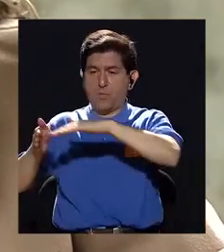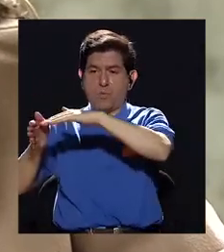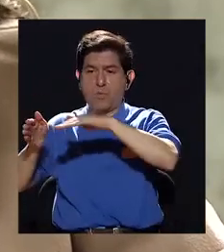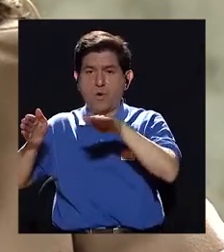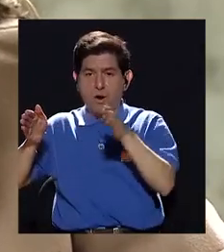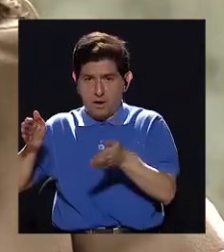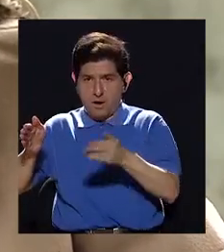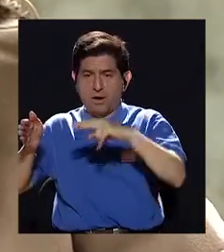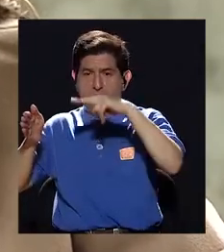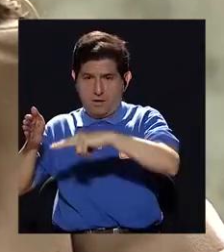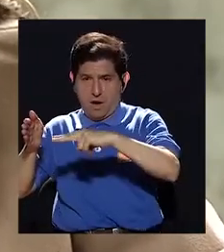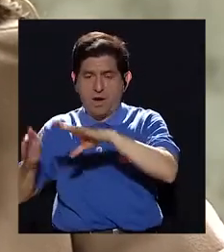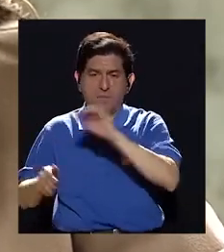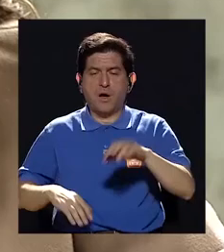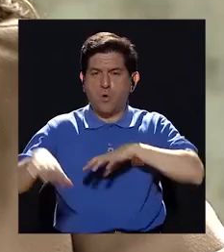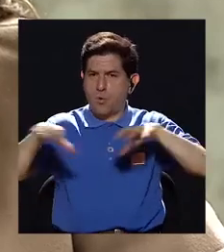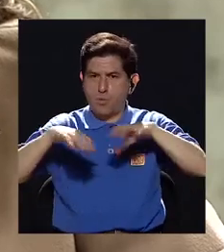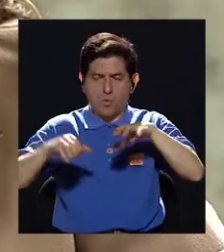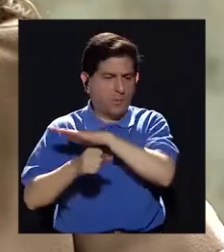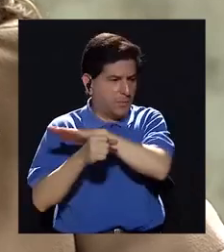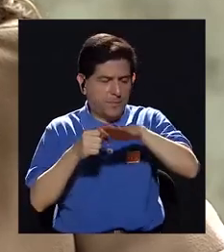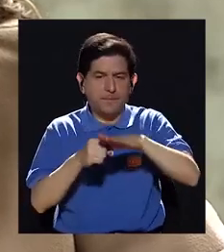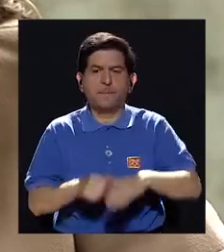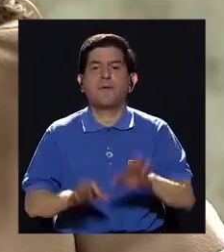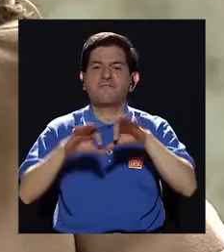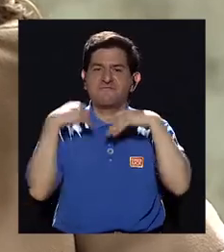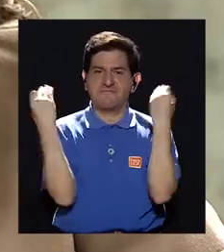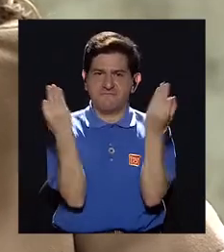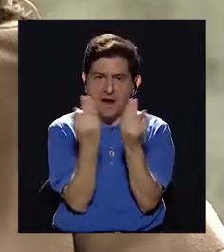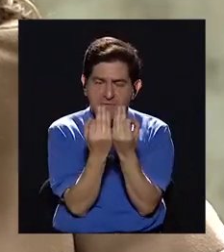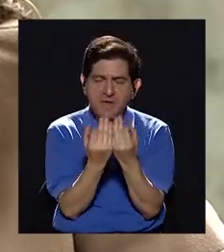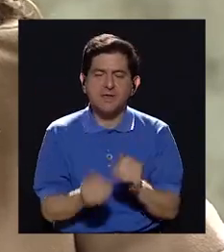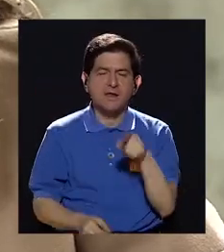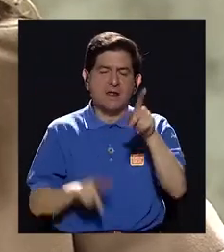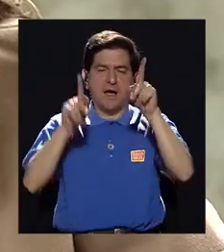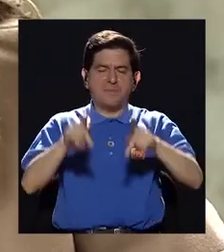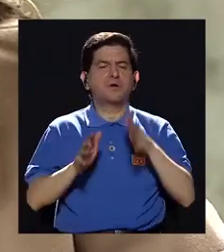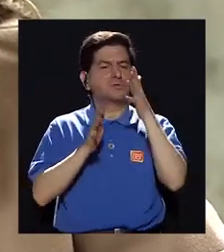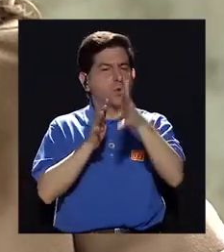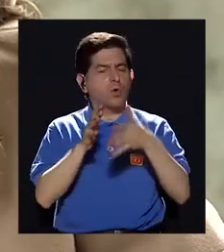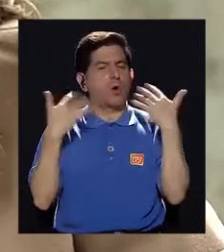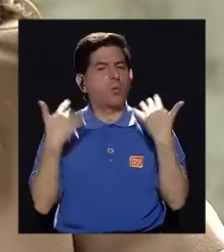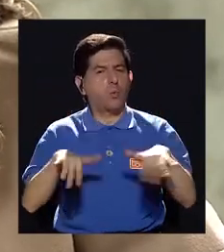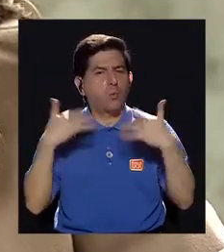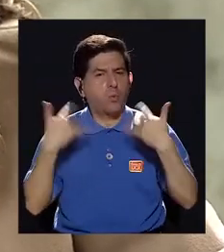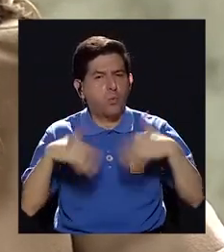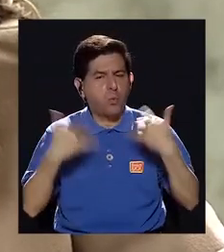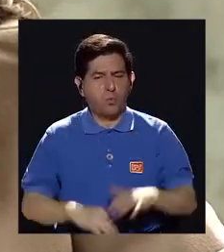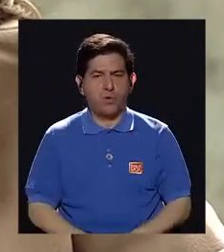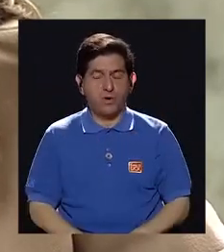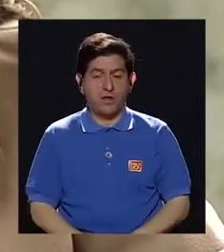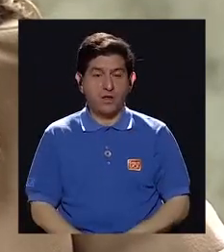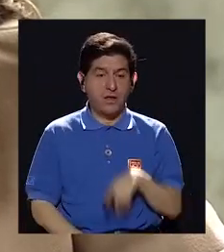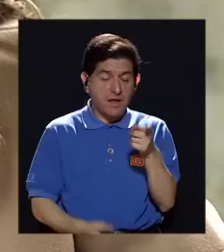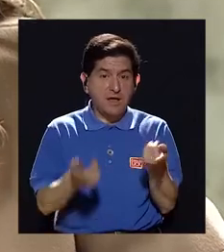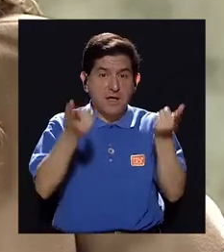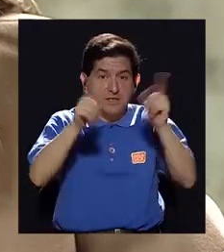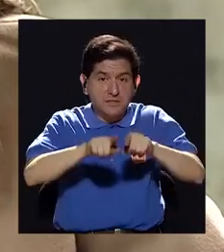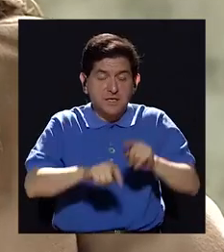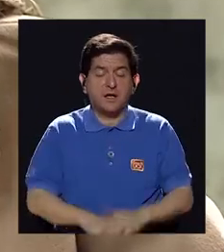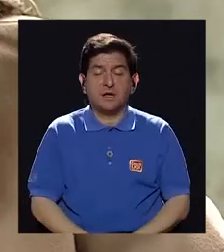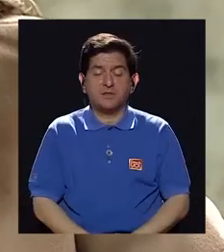una inmovilización total, la familia debe de cuidar mucho a esa persona. ¿Por qué? Porque va a tener que